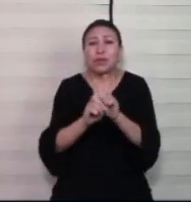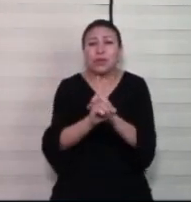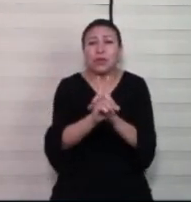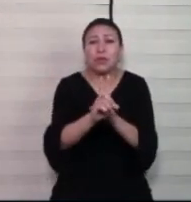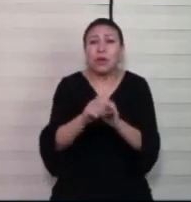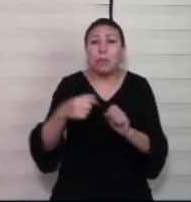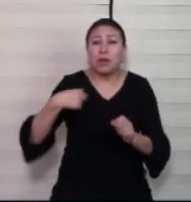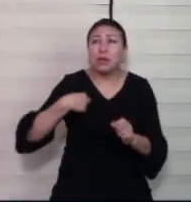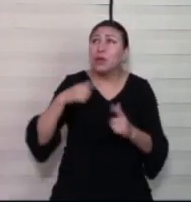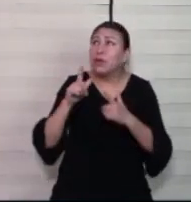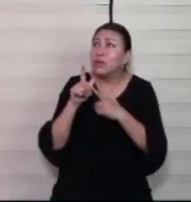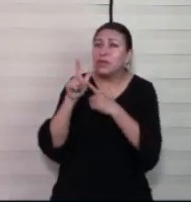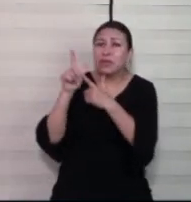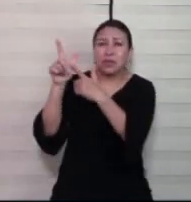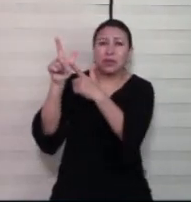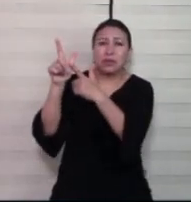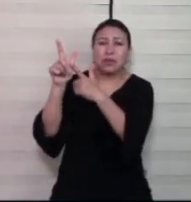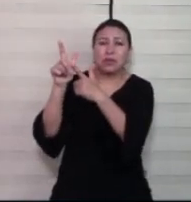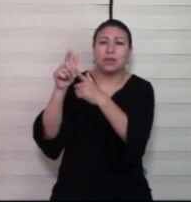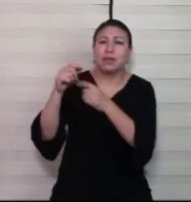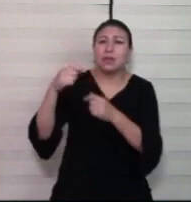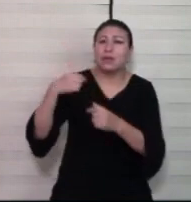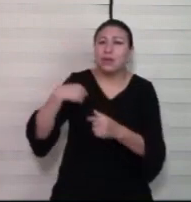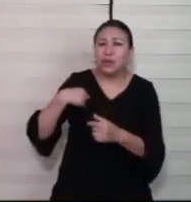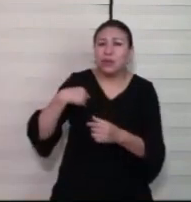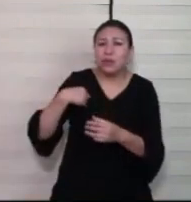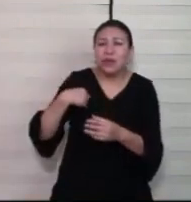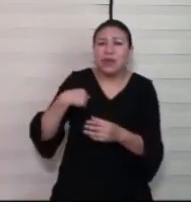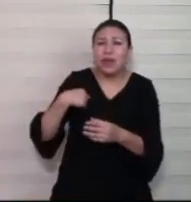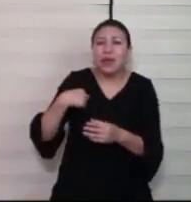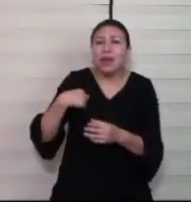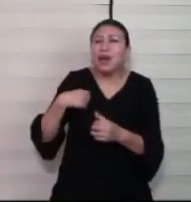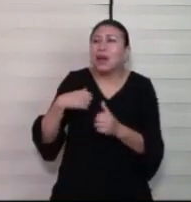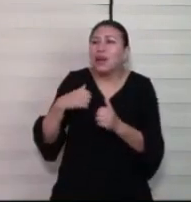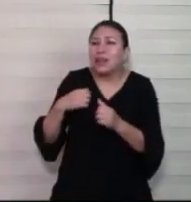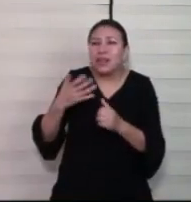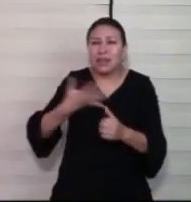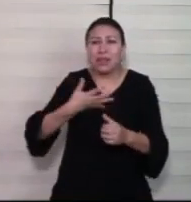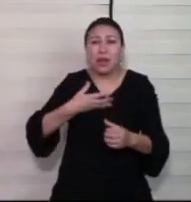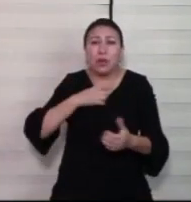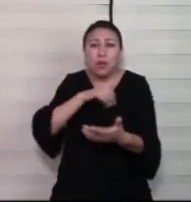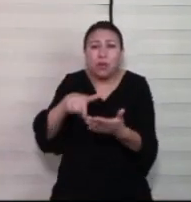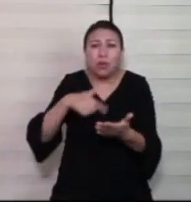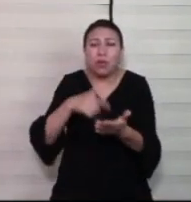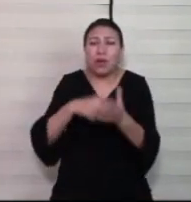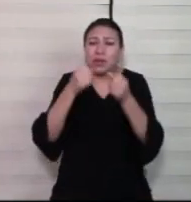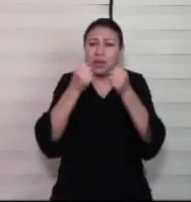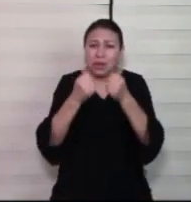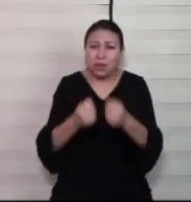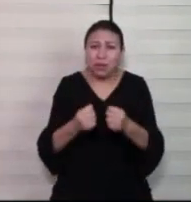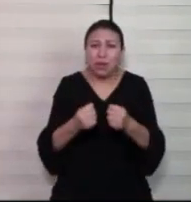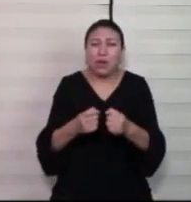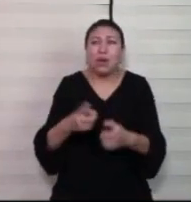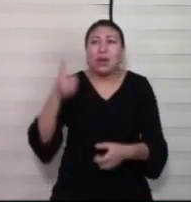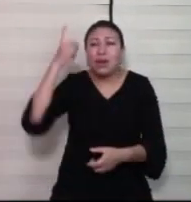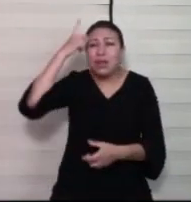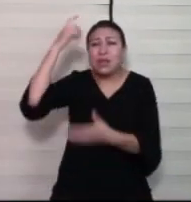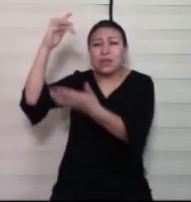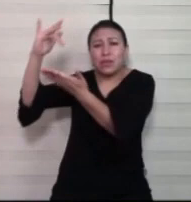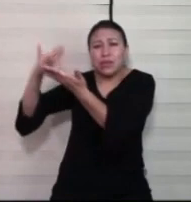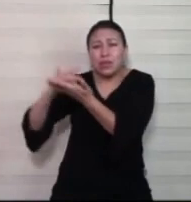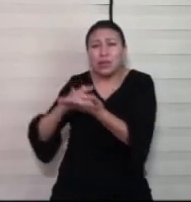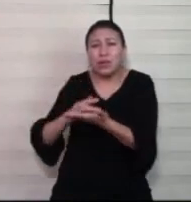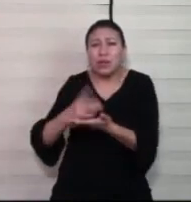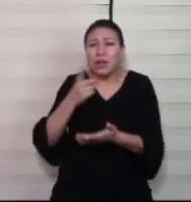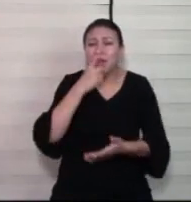sus huellas, voy a llegar al lugar seguro. Que Dios nos ayude. Y al decir